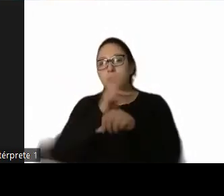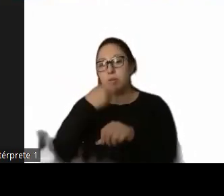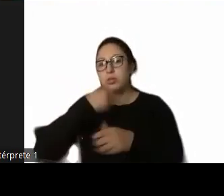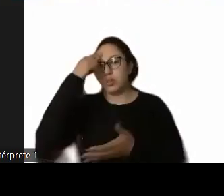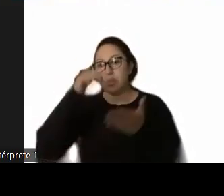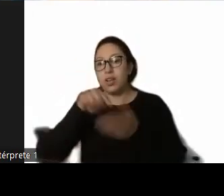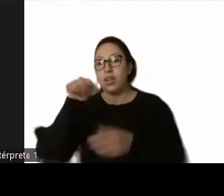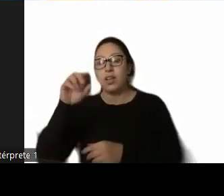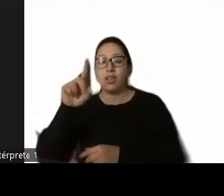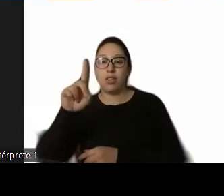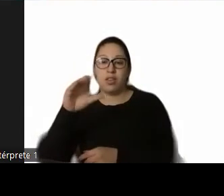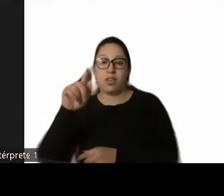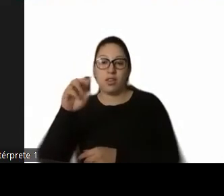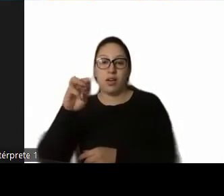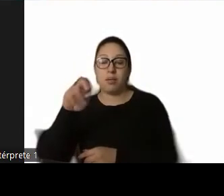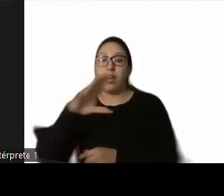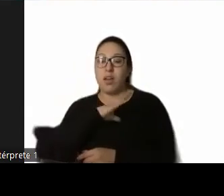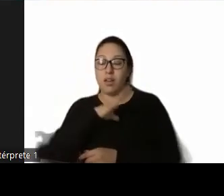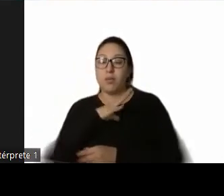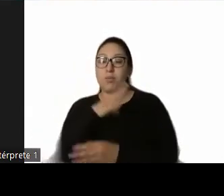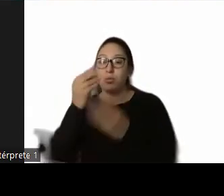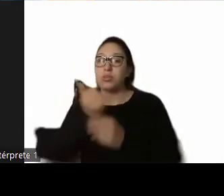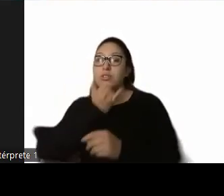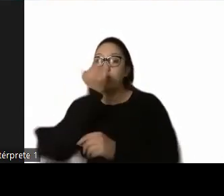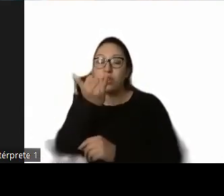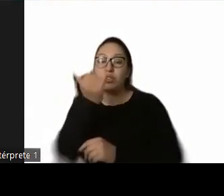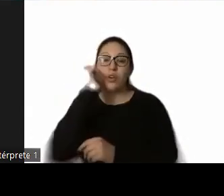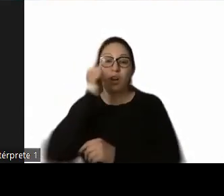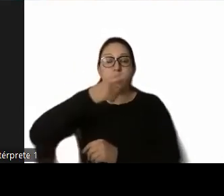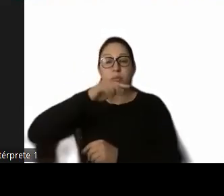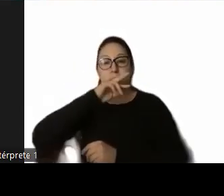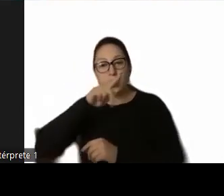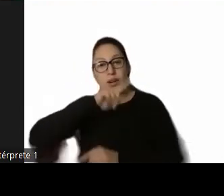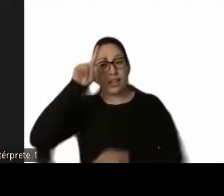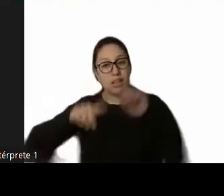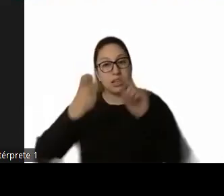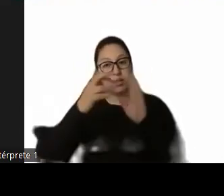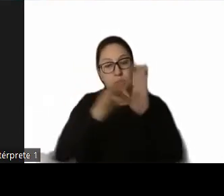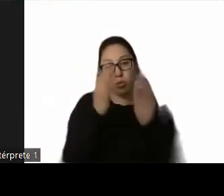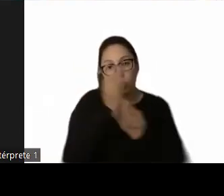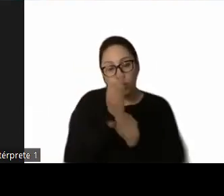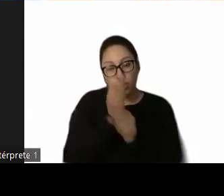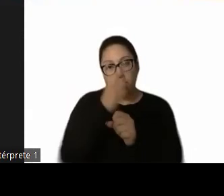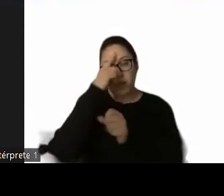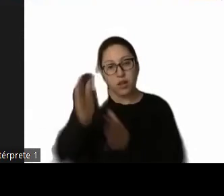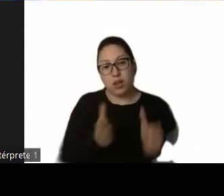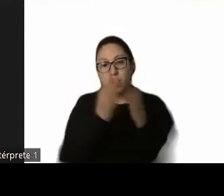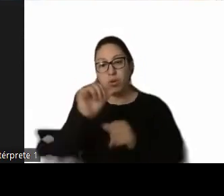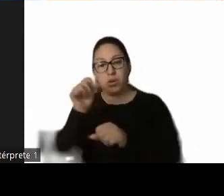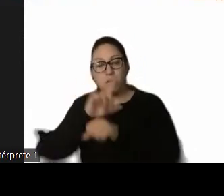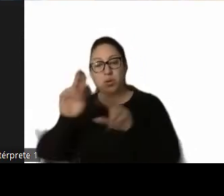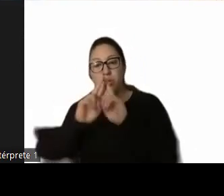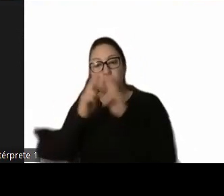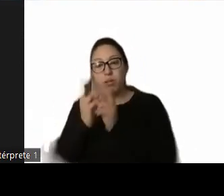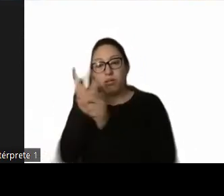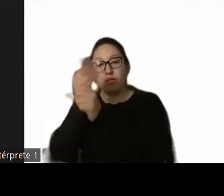que podrían ser subsanables si lo pudiéramos retirar del orden del día y pues recomponer y en